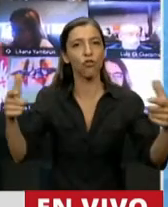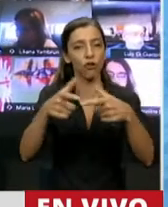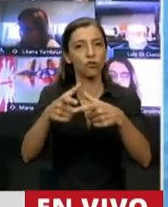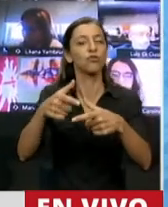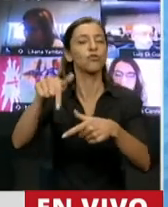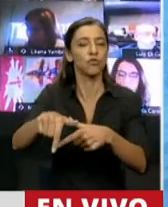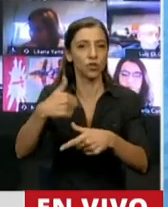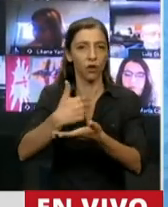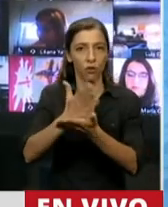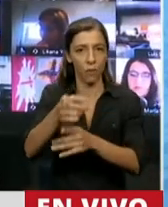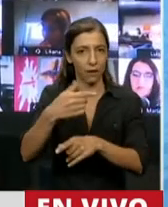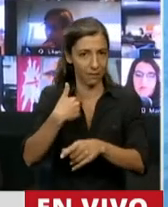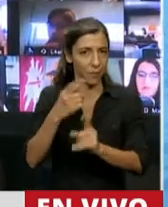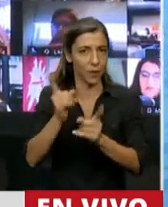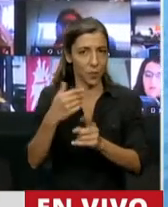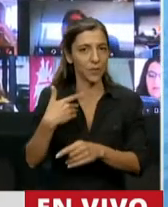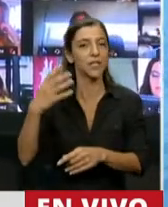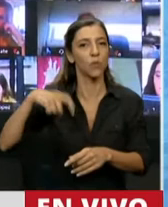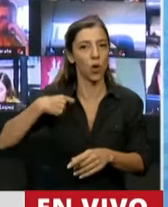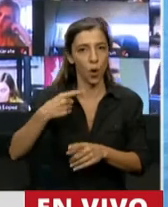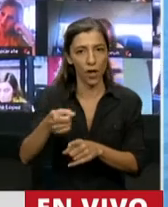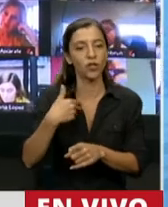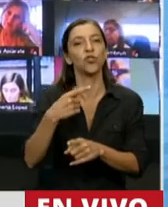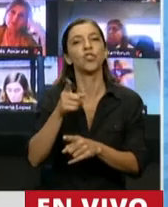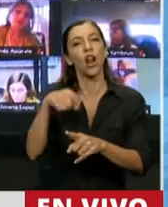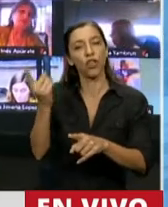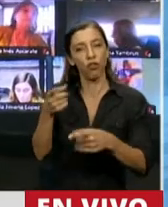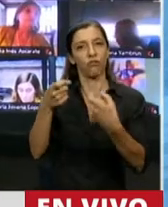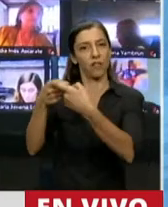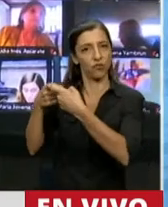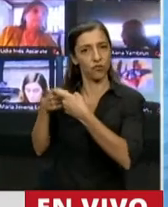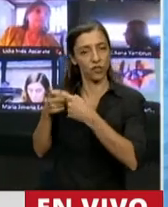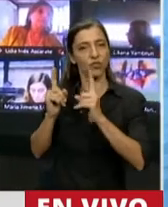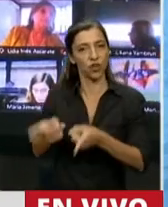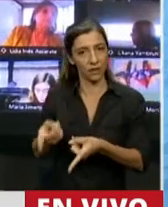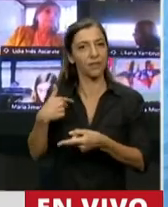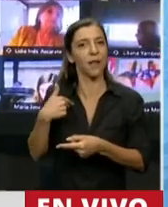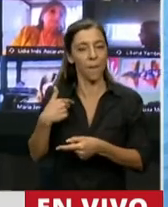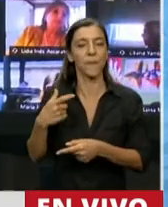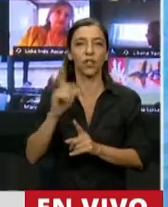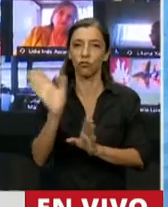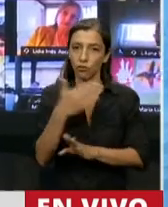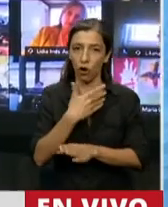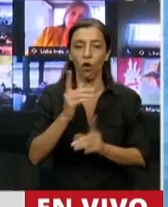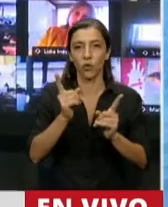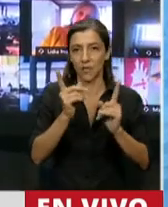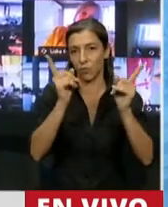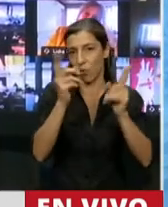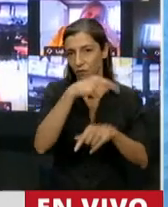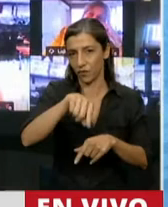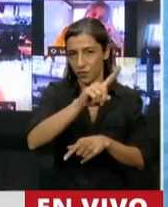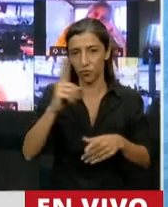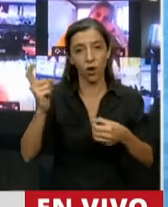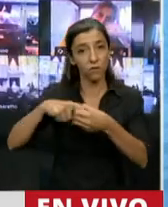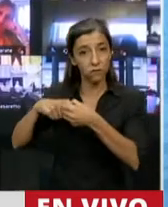gremios AMET, de los docentes técnicos, como ACMER, Asociación Gremial del Magisterio de Entre Ríos, obteniendo